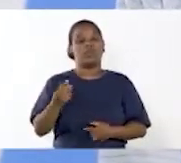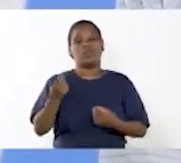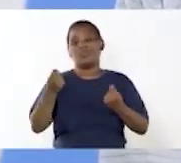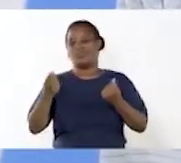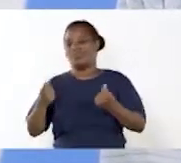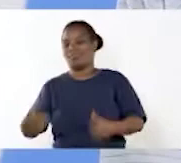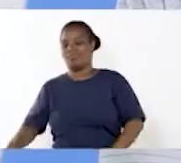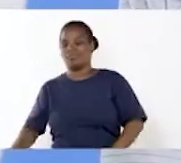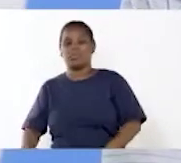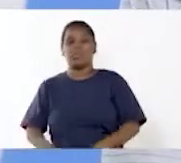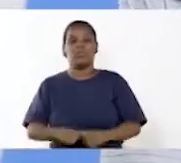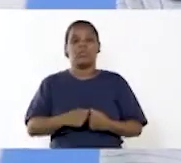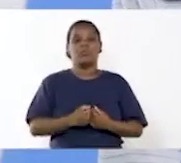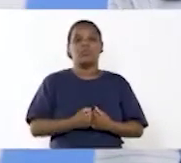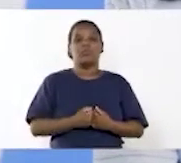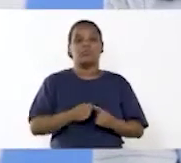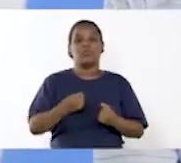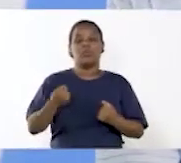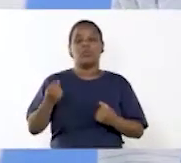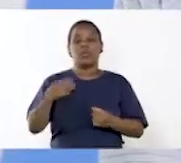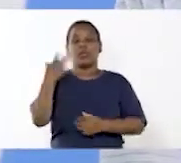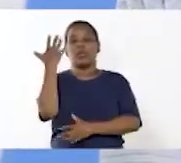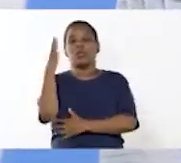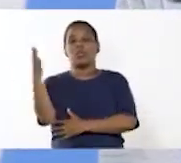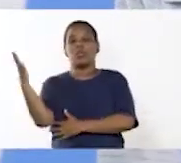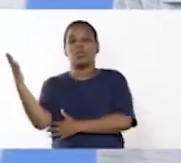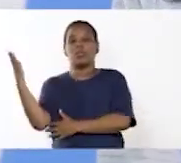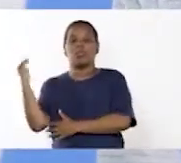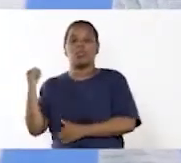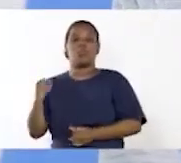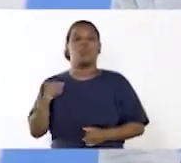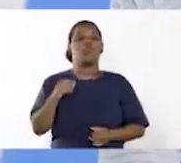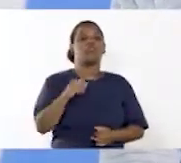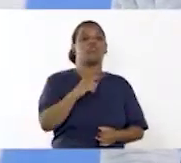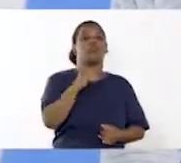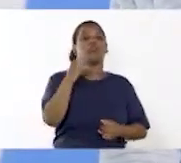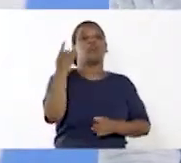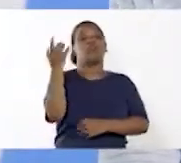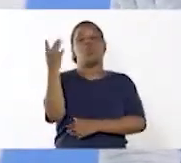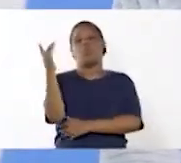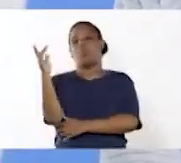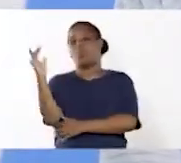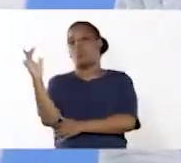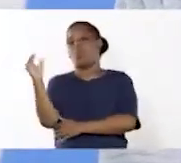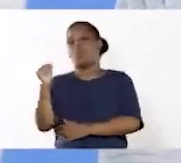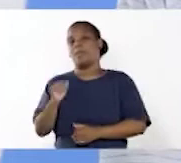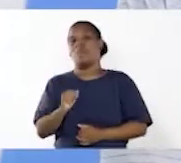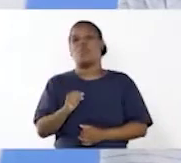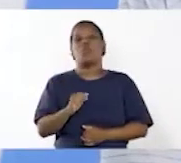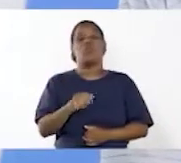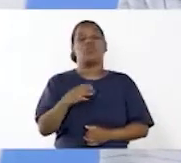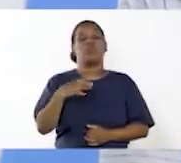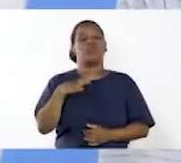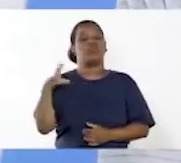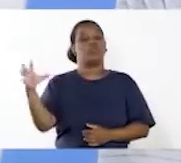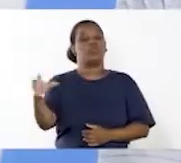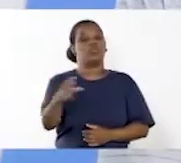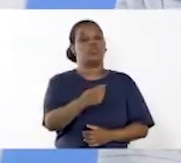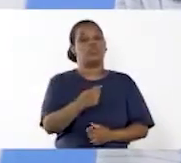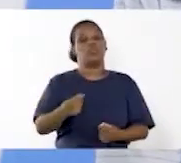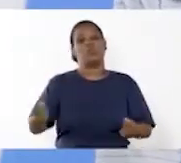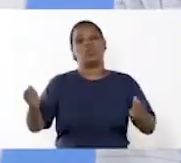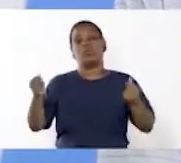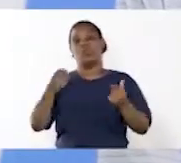malgasten, a que los bosques, los árboles, todos los recursos que tienen a su alrededor,